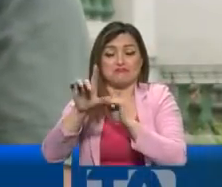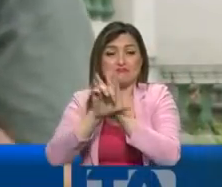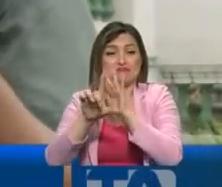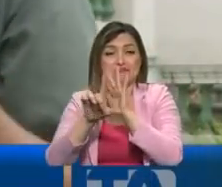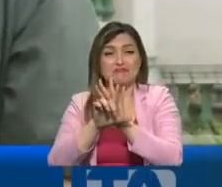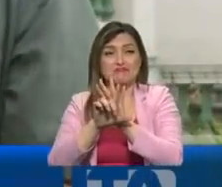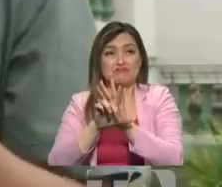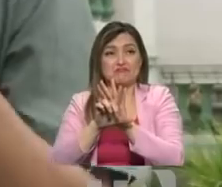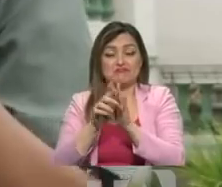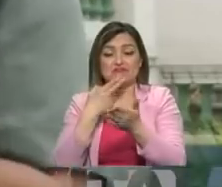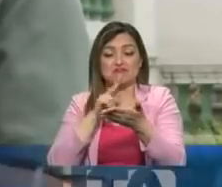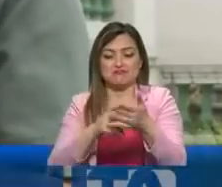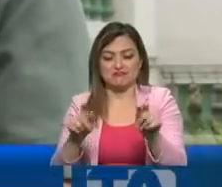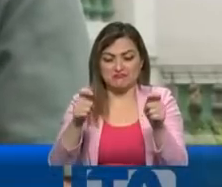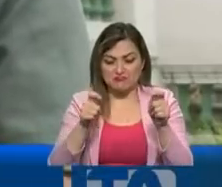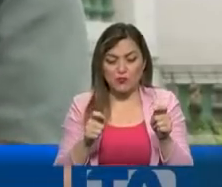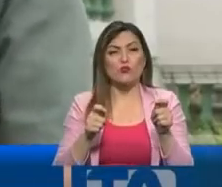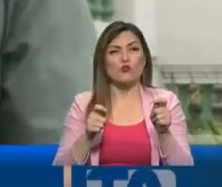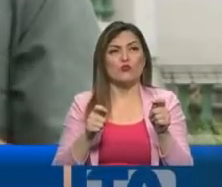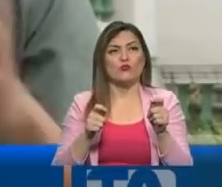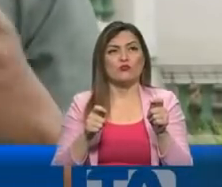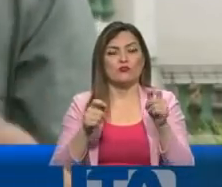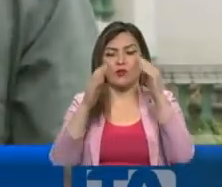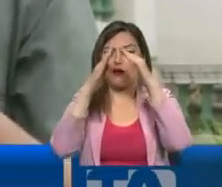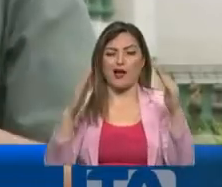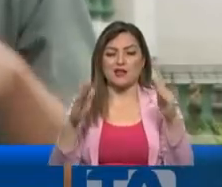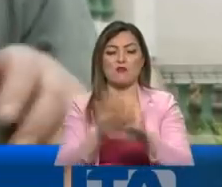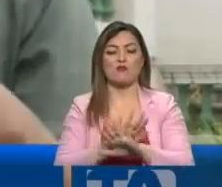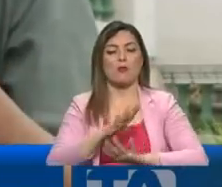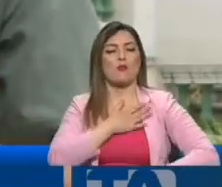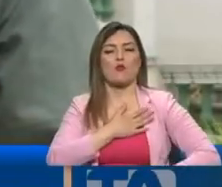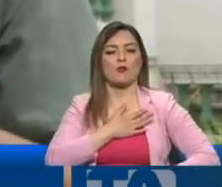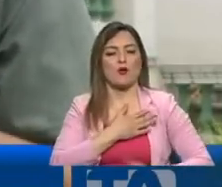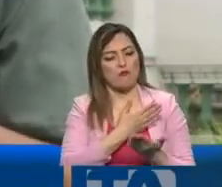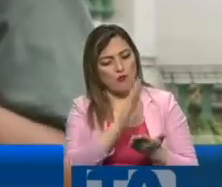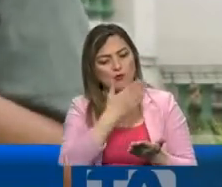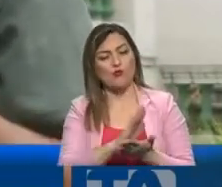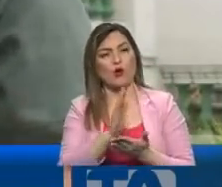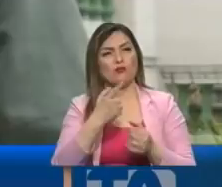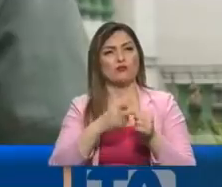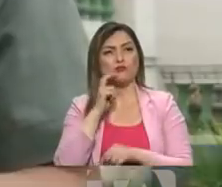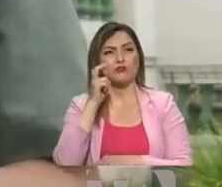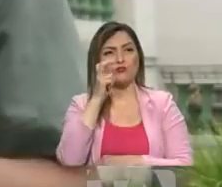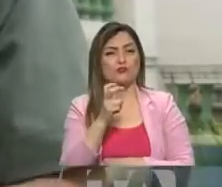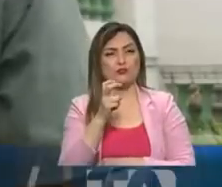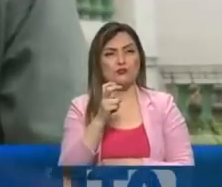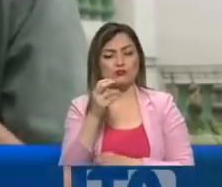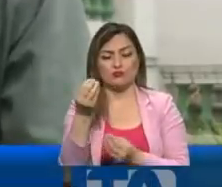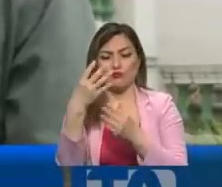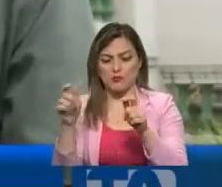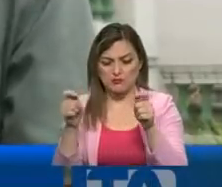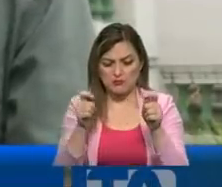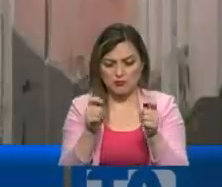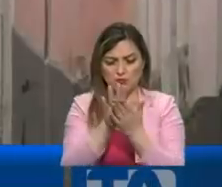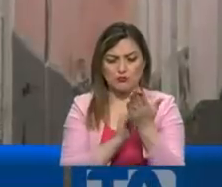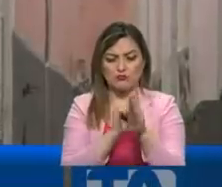Bienes Inmuebles nos mandó una carta diciendo: señores, se acabó esto, la casa ya no pertenece a Quito Turismo, salgan. Y Quito Turismo nos dio un informe diciendo: